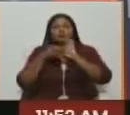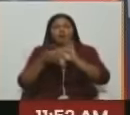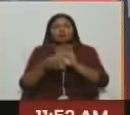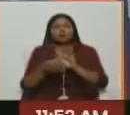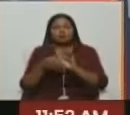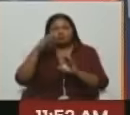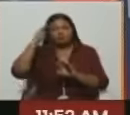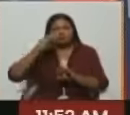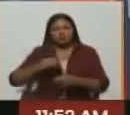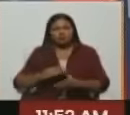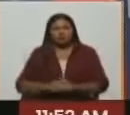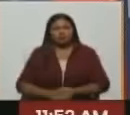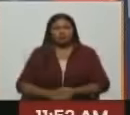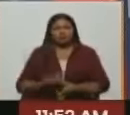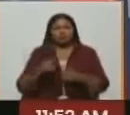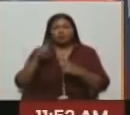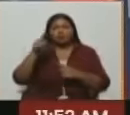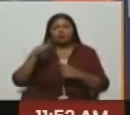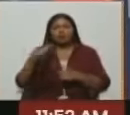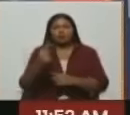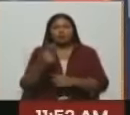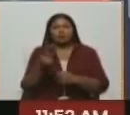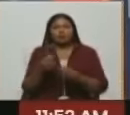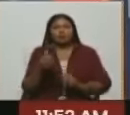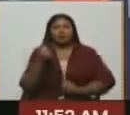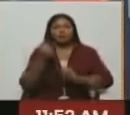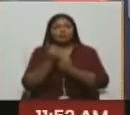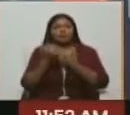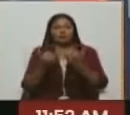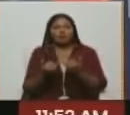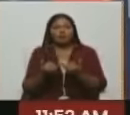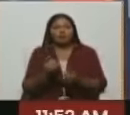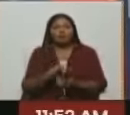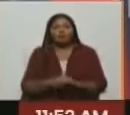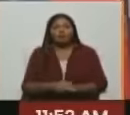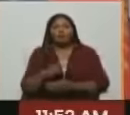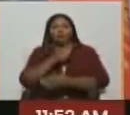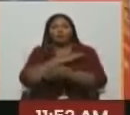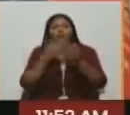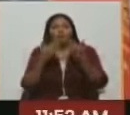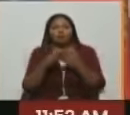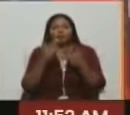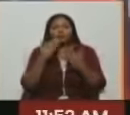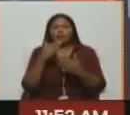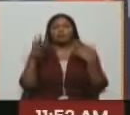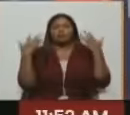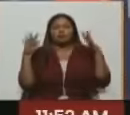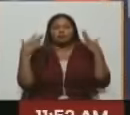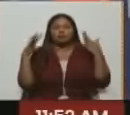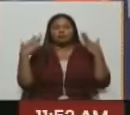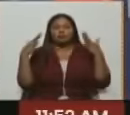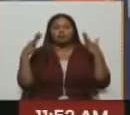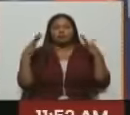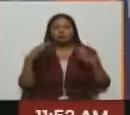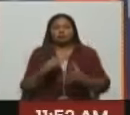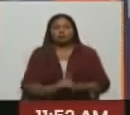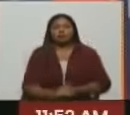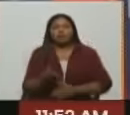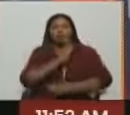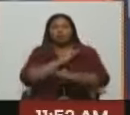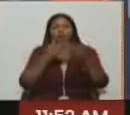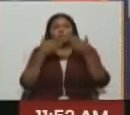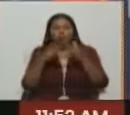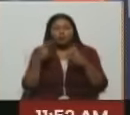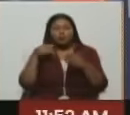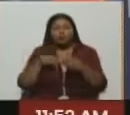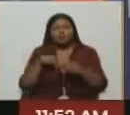cívico-militar, pero también el principio de cooperación de poderes públicos. Yo pido un aplauso para los poderes públicos de este país, que nos